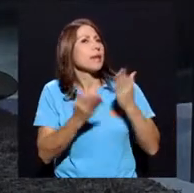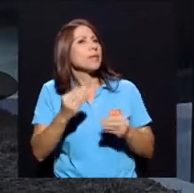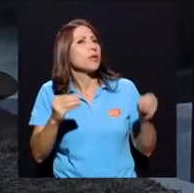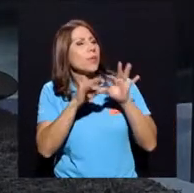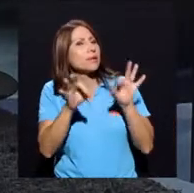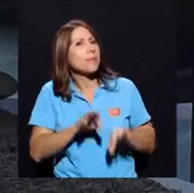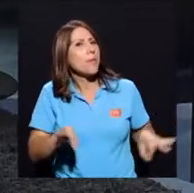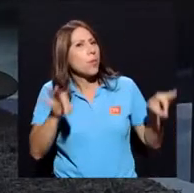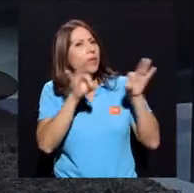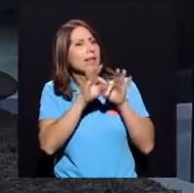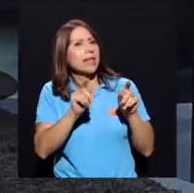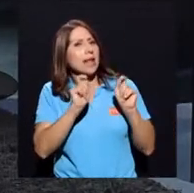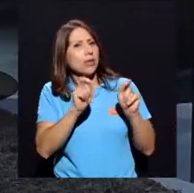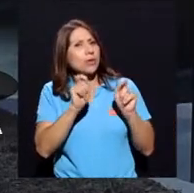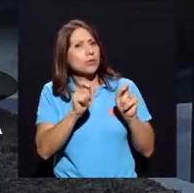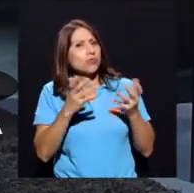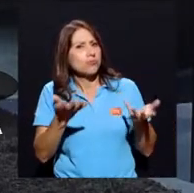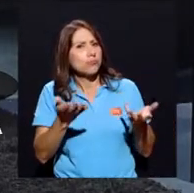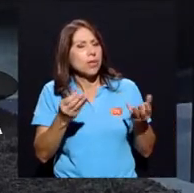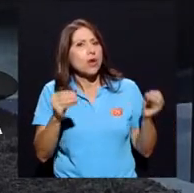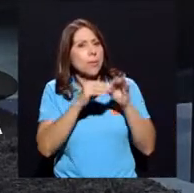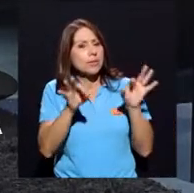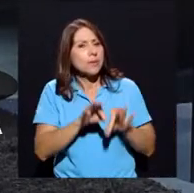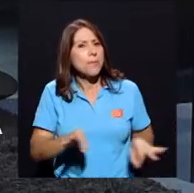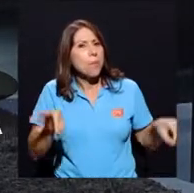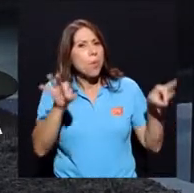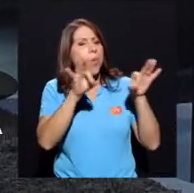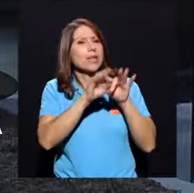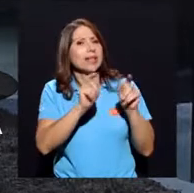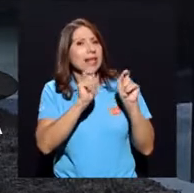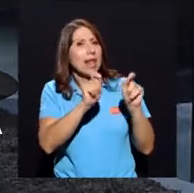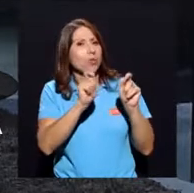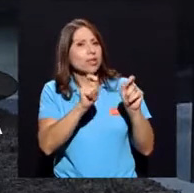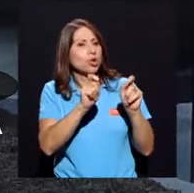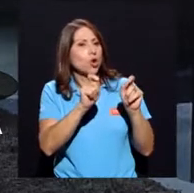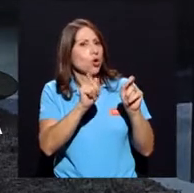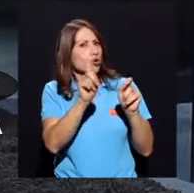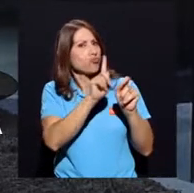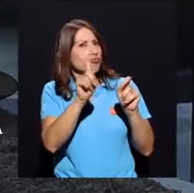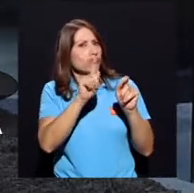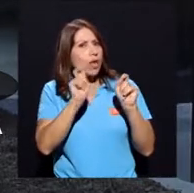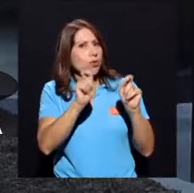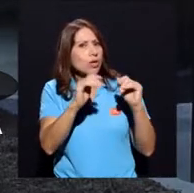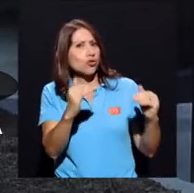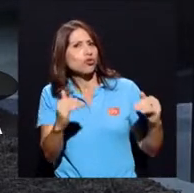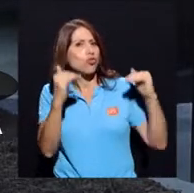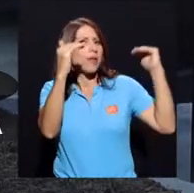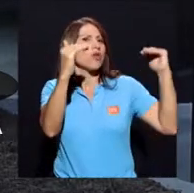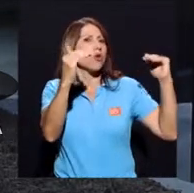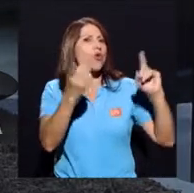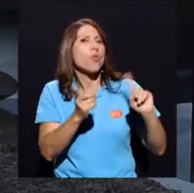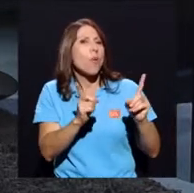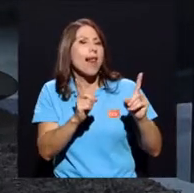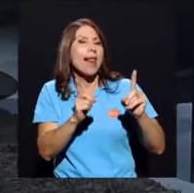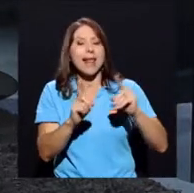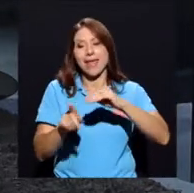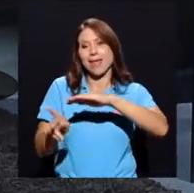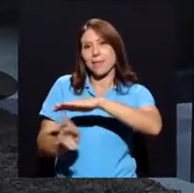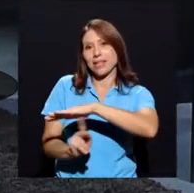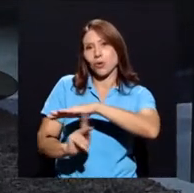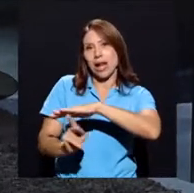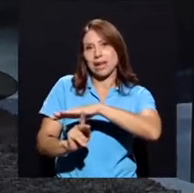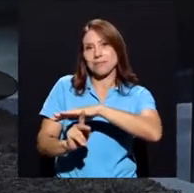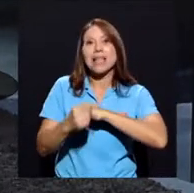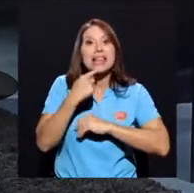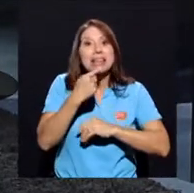así en la parte más importante de educación no es la educación superior es la preescolar según dicen los que saben